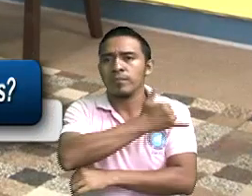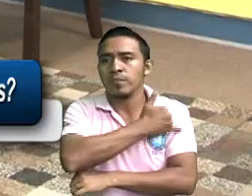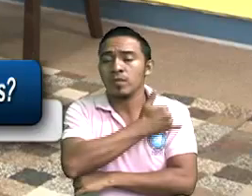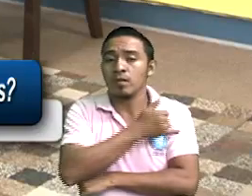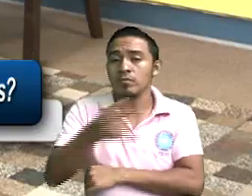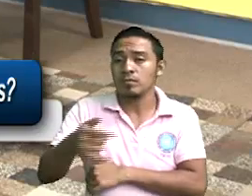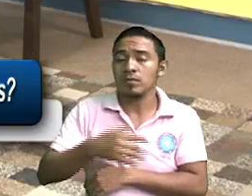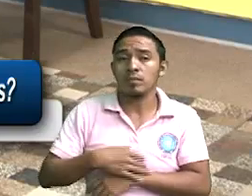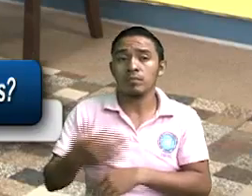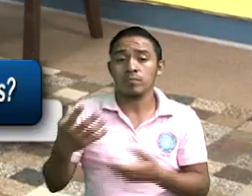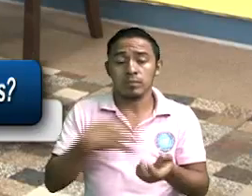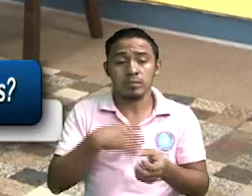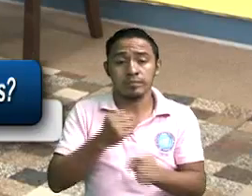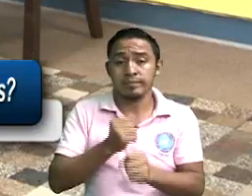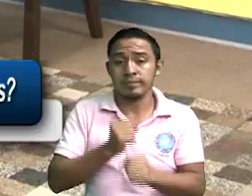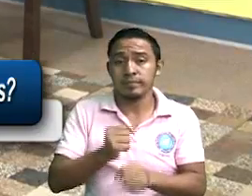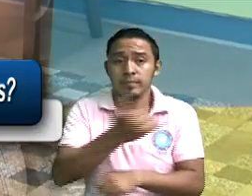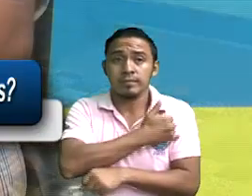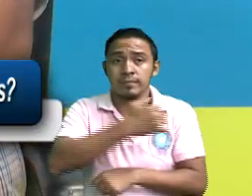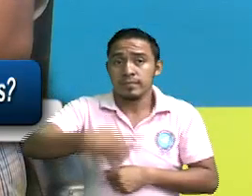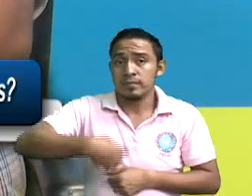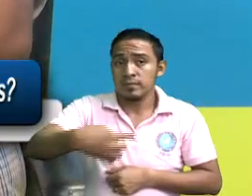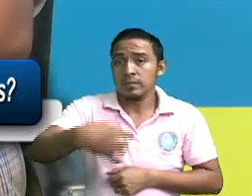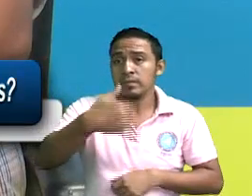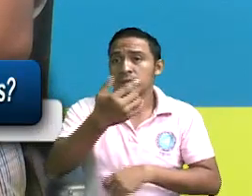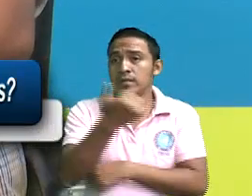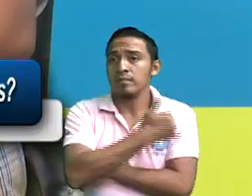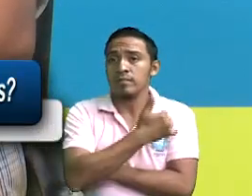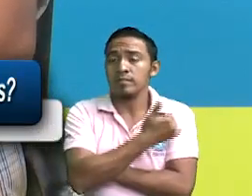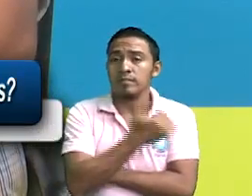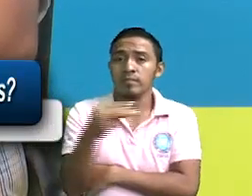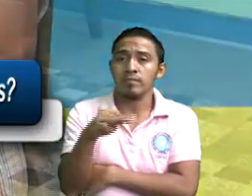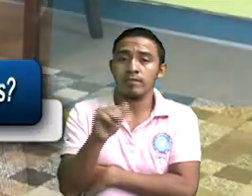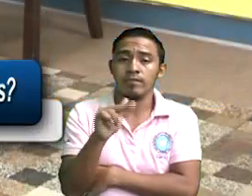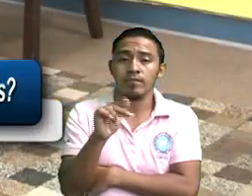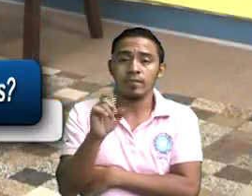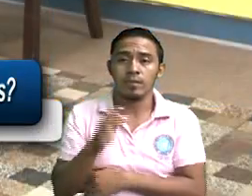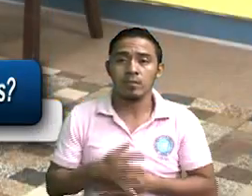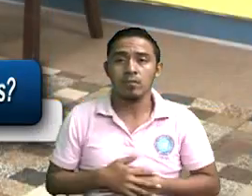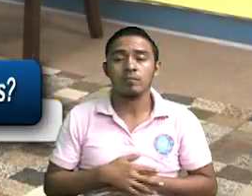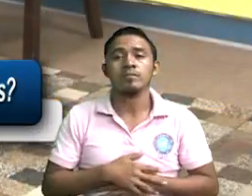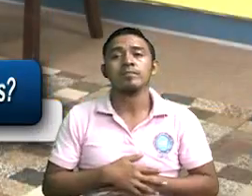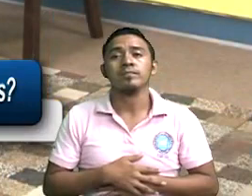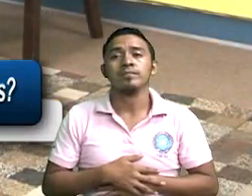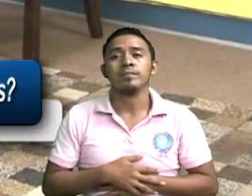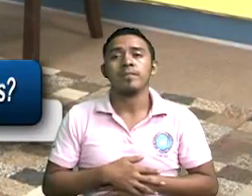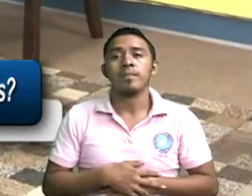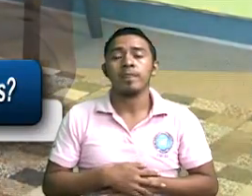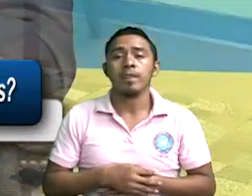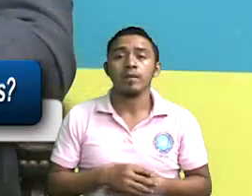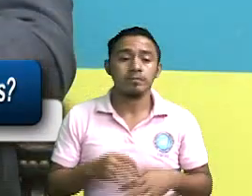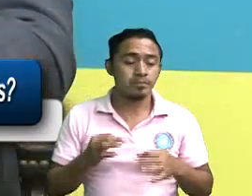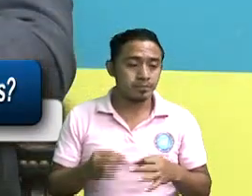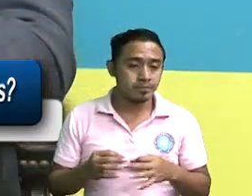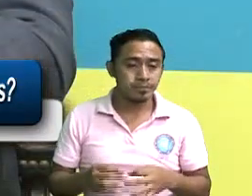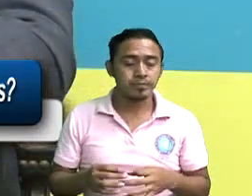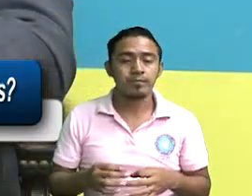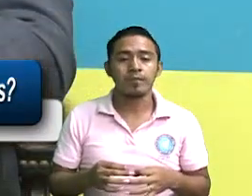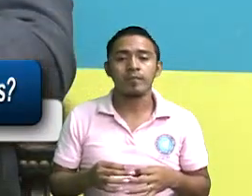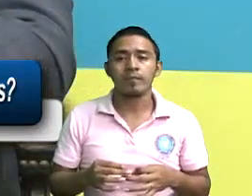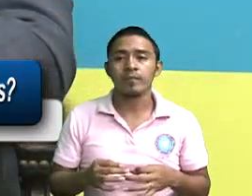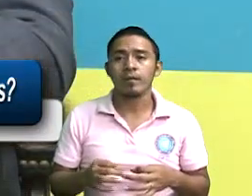qué atiende, pues, a pacientes diarios ahí en el Manolo Morales? Claro, el recurso humano con el que dispone